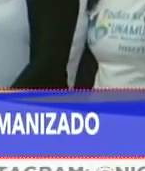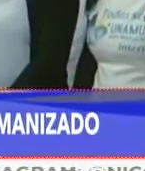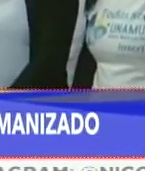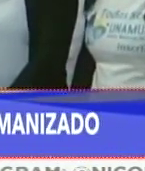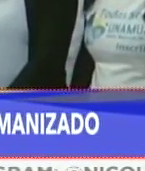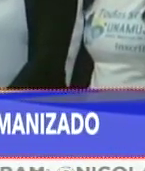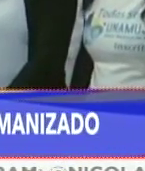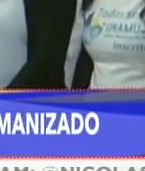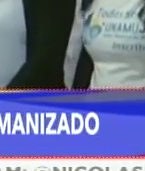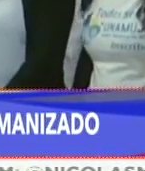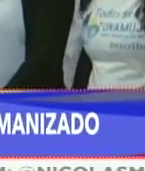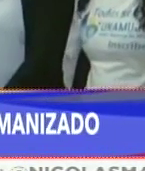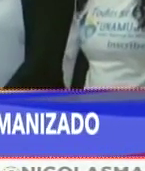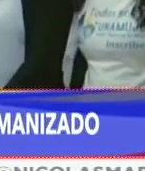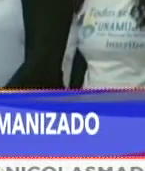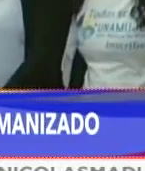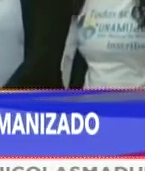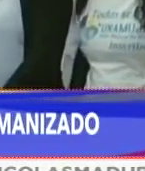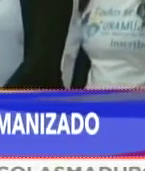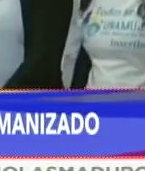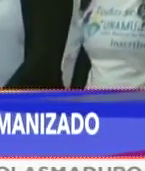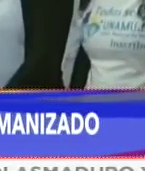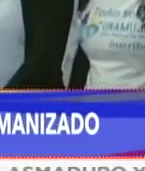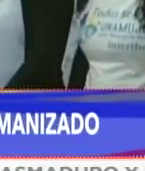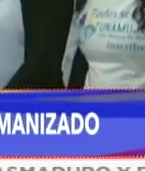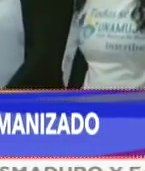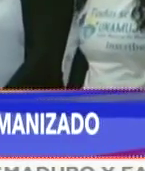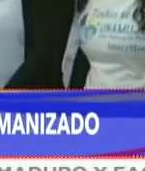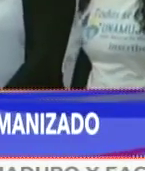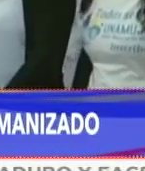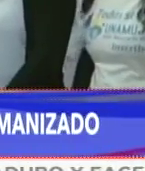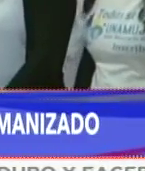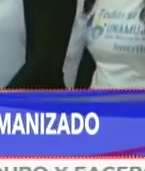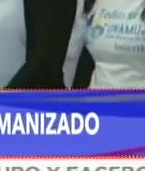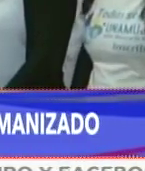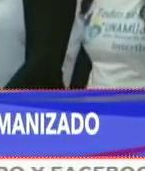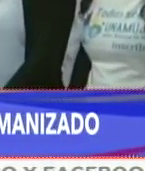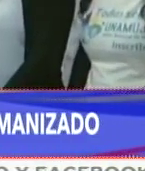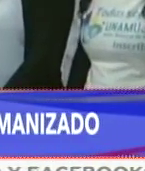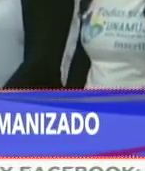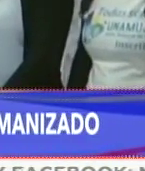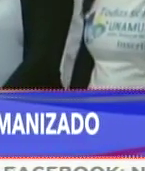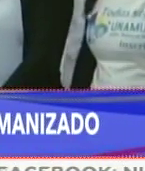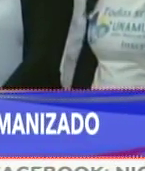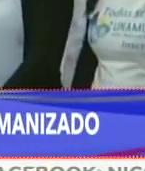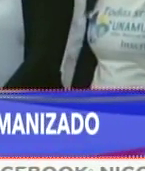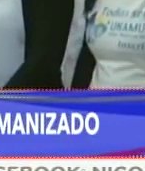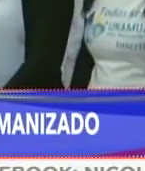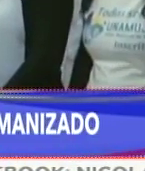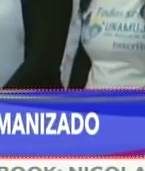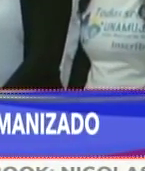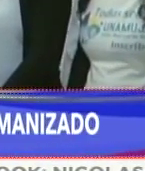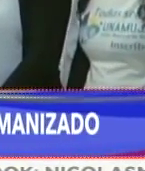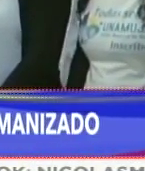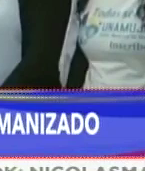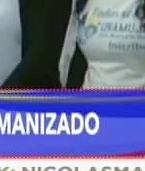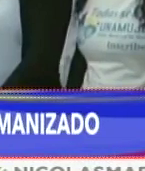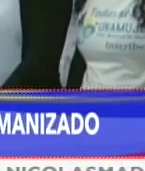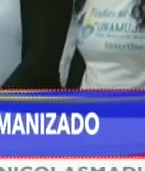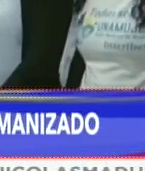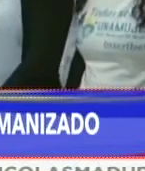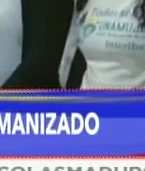Sánchez, autoridad única de la mujer en el estado Miranda, la doctora Jacqueline Moulton, directora de la CIC de Carrizal, y Ludy